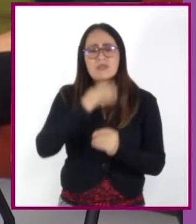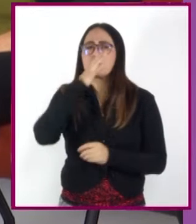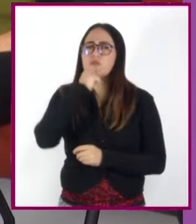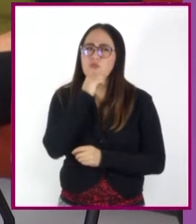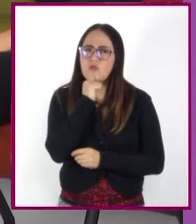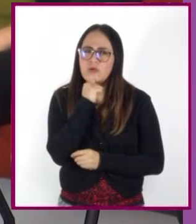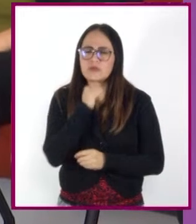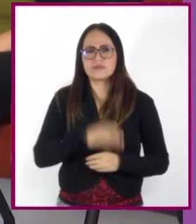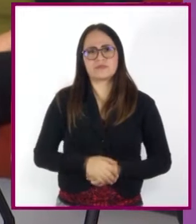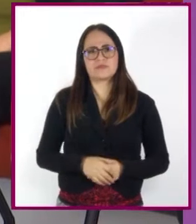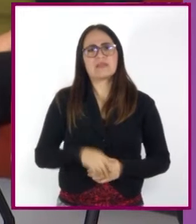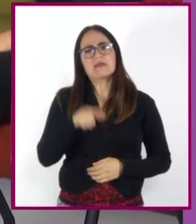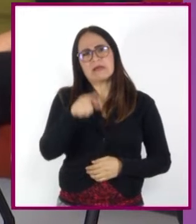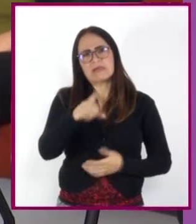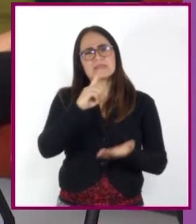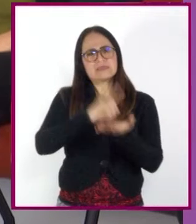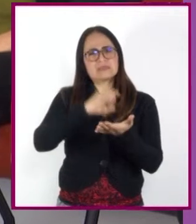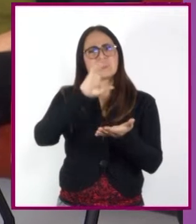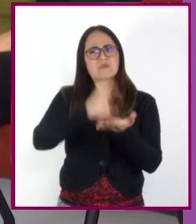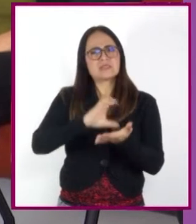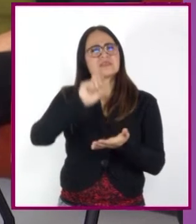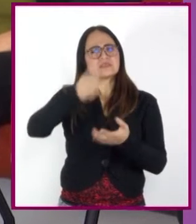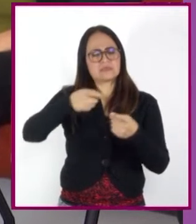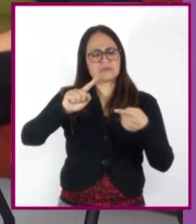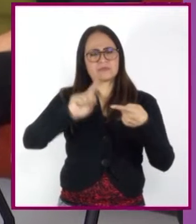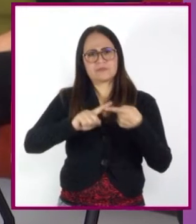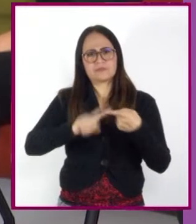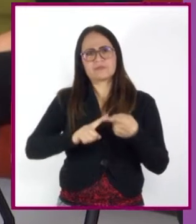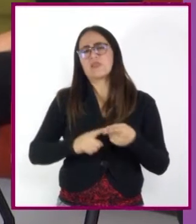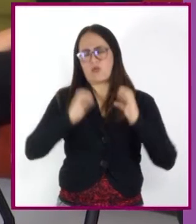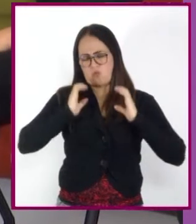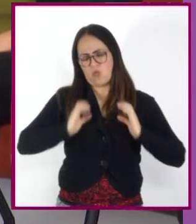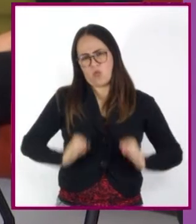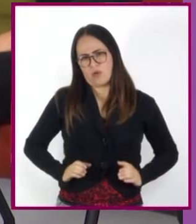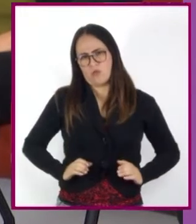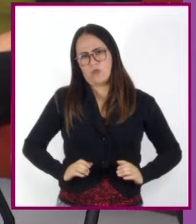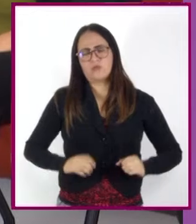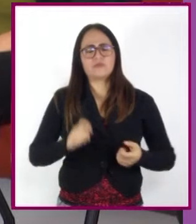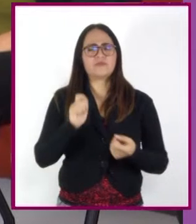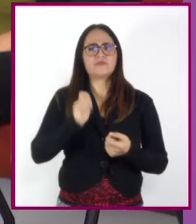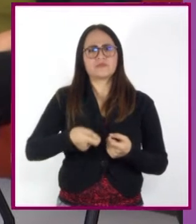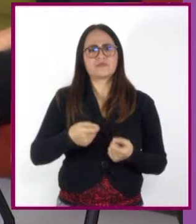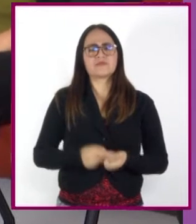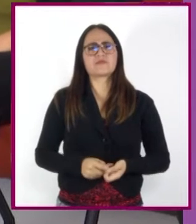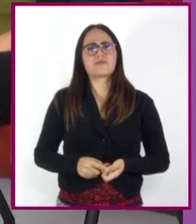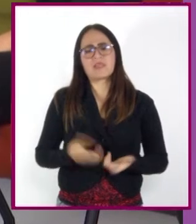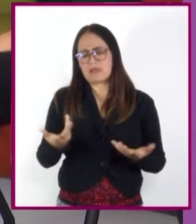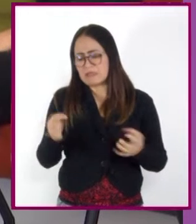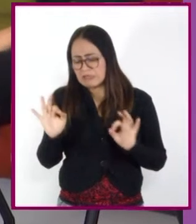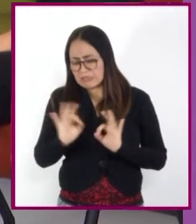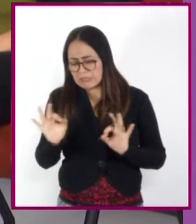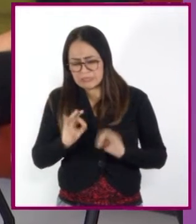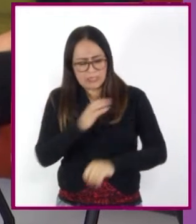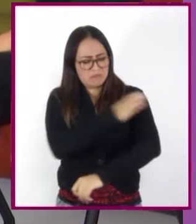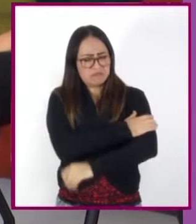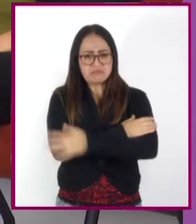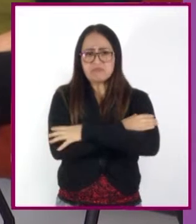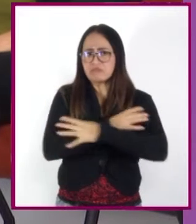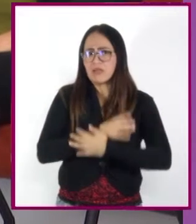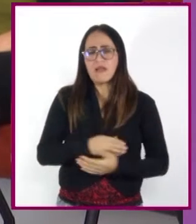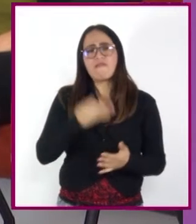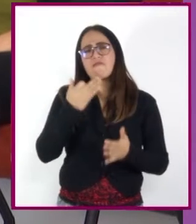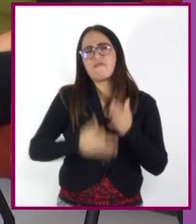comentar que los tipos de discapacidad son la discapacidad física, es decir, la afección de cualquier órgano o sistema